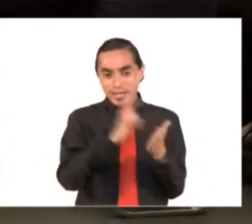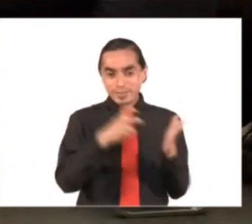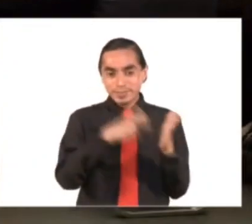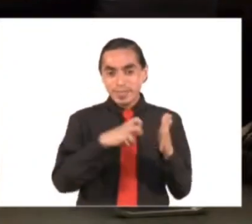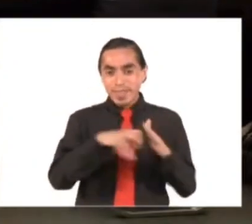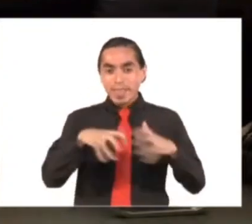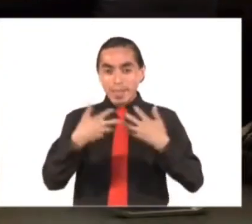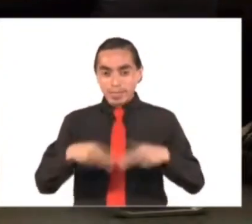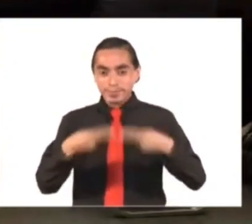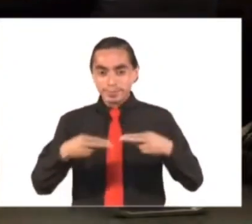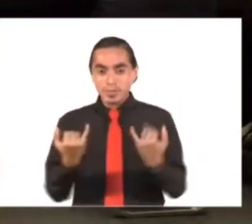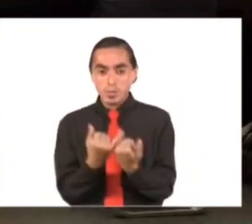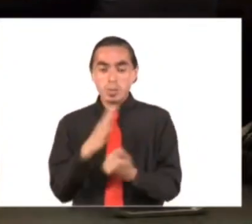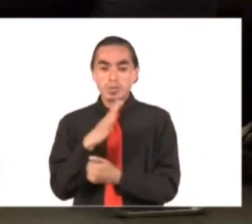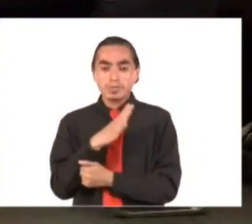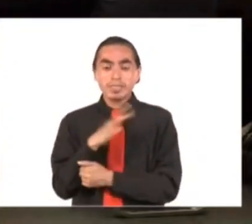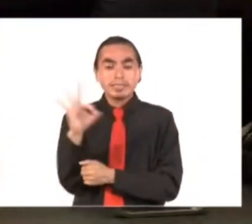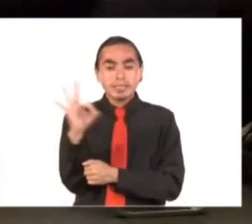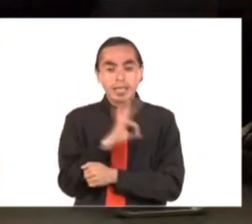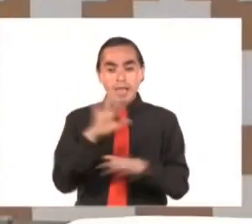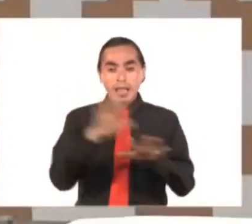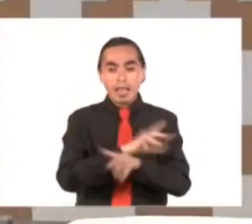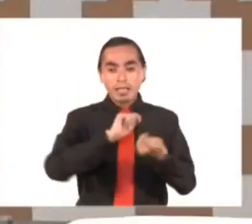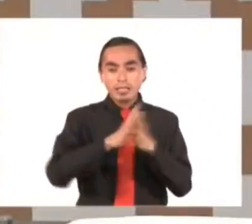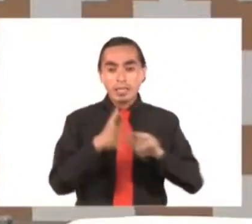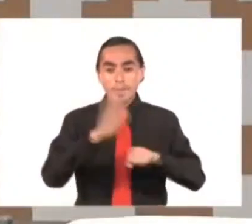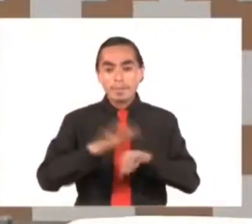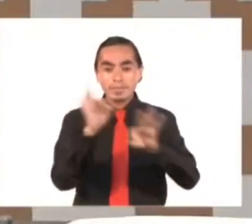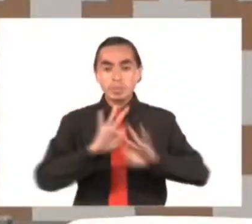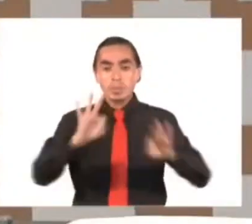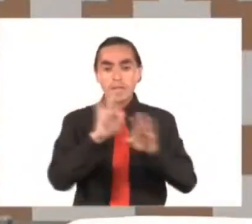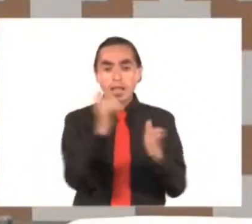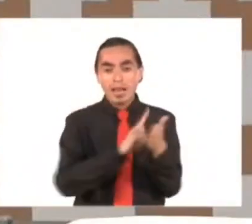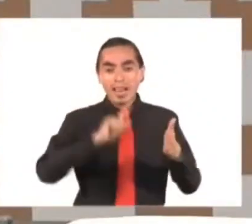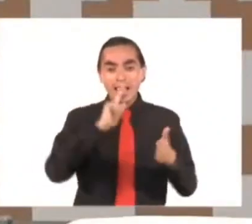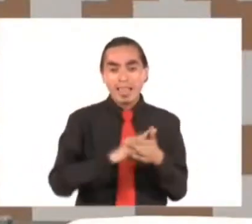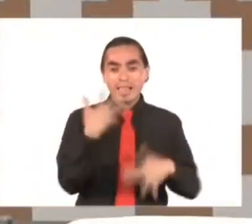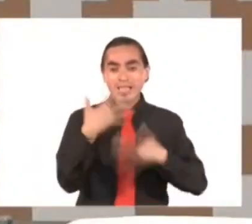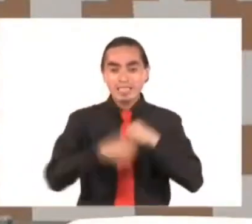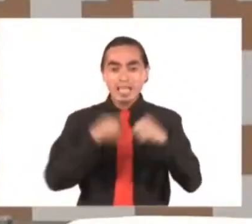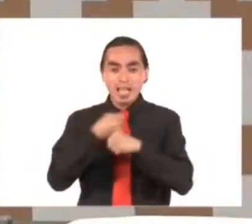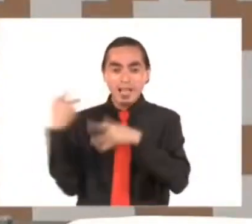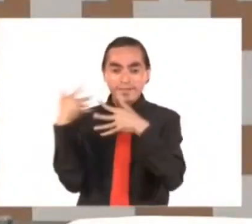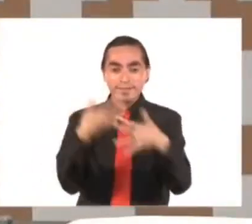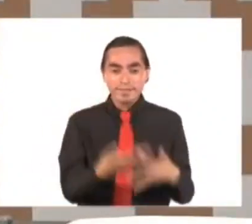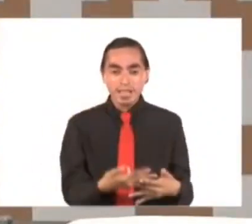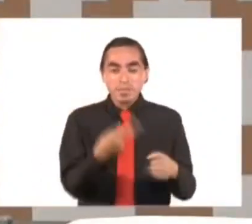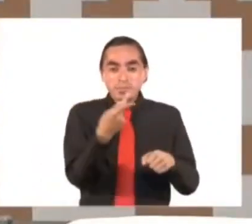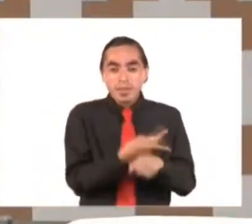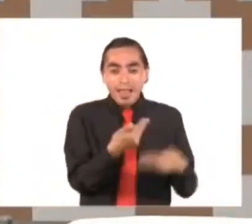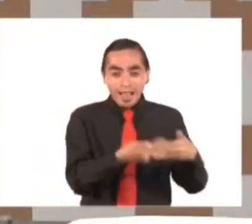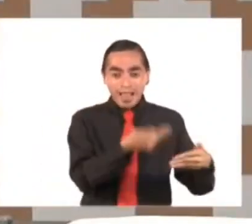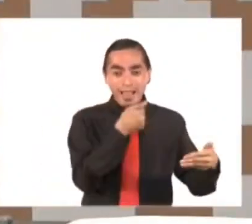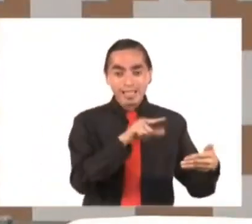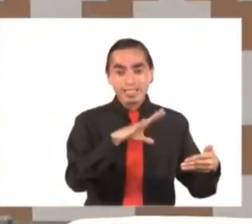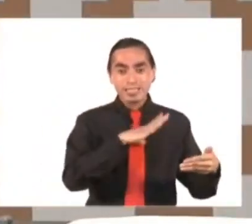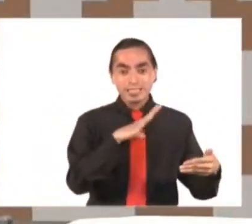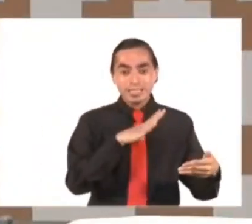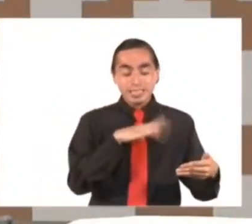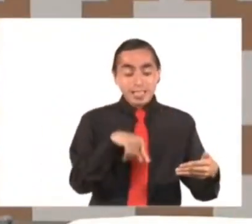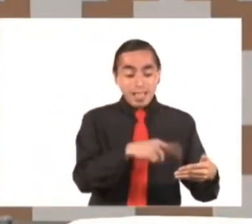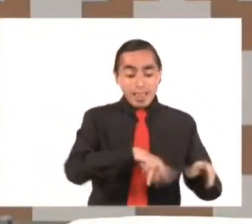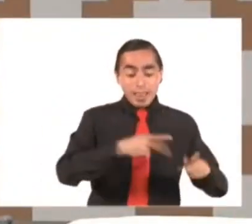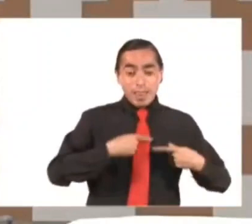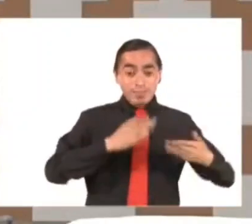Establecimientos Mercantiles, tal vez la transformación más importante de esta ley en los últimos 15 años, donde pasamos de desconfiar